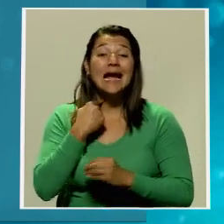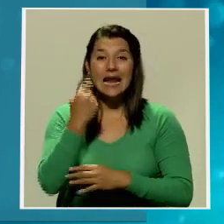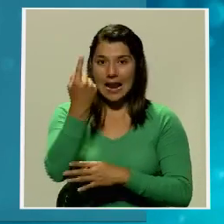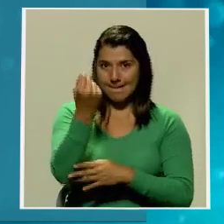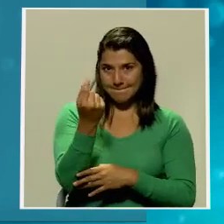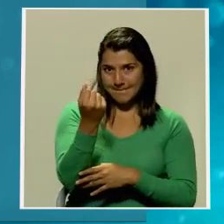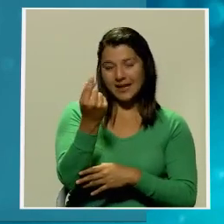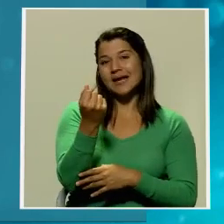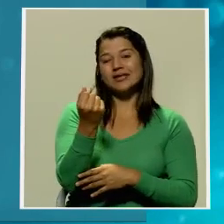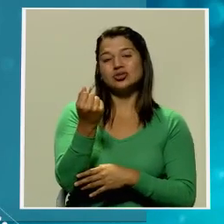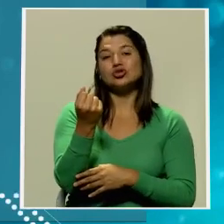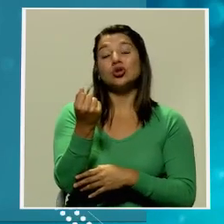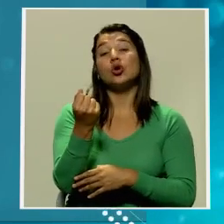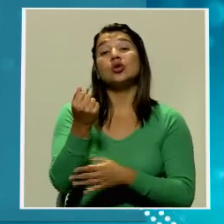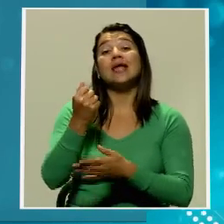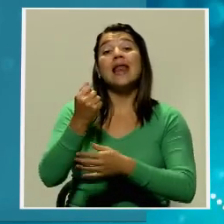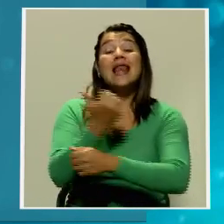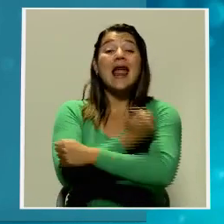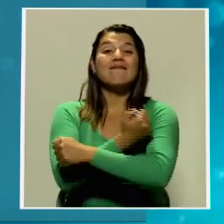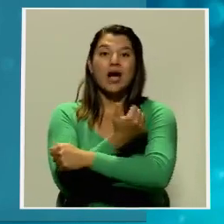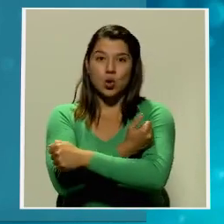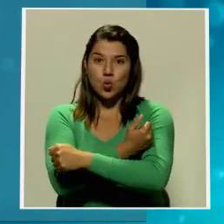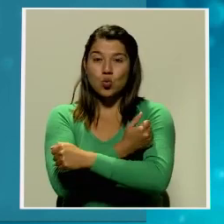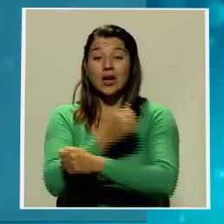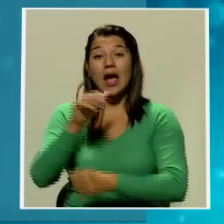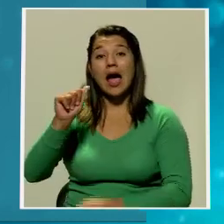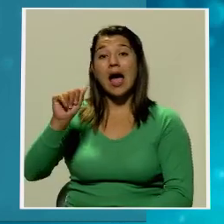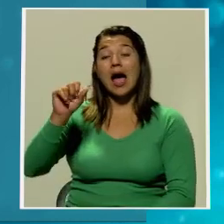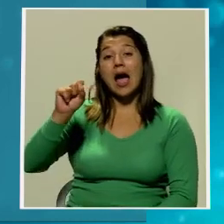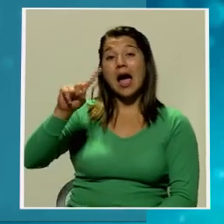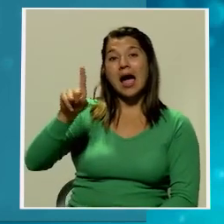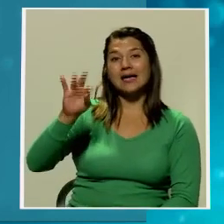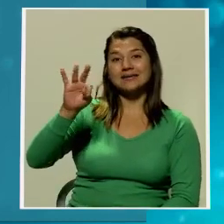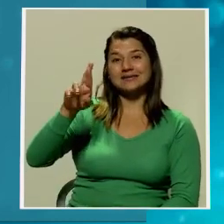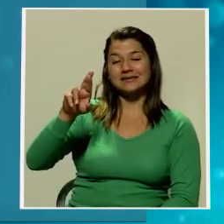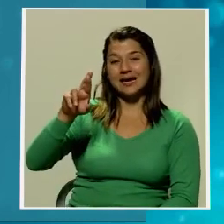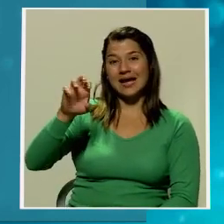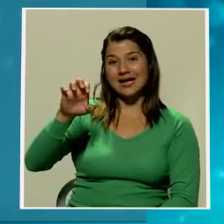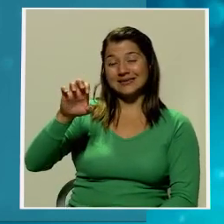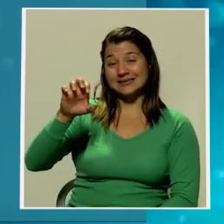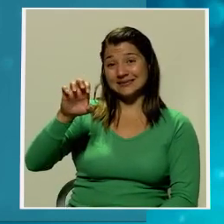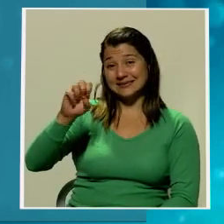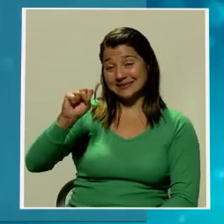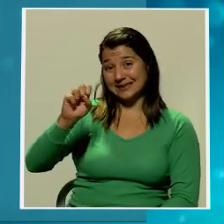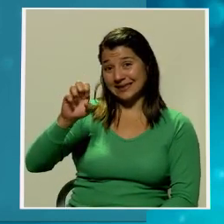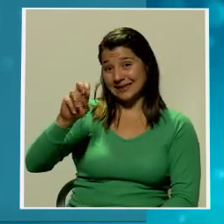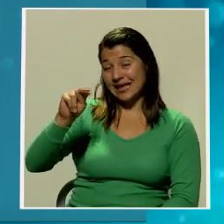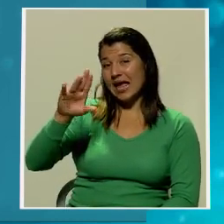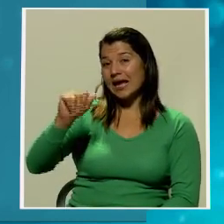patentada por Oxford AstraZeneca, que le habría vendido a Bélgica a un precio de